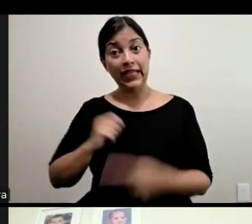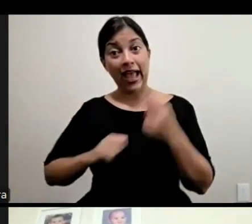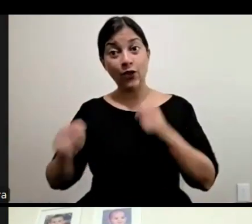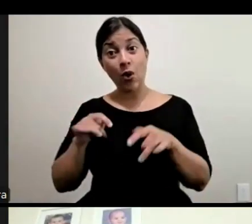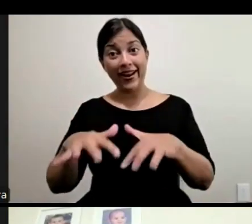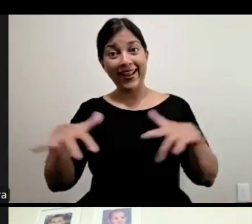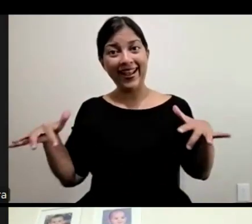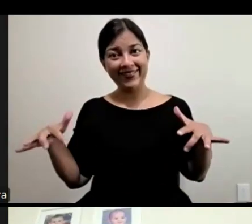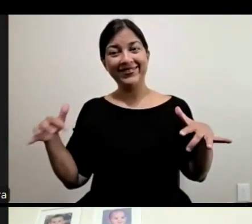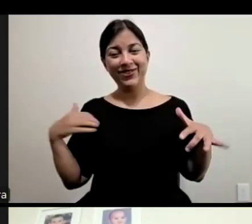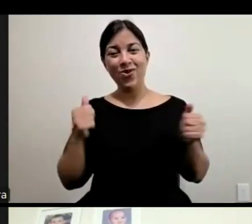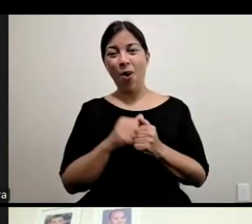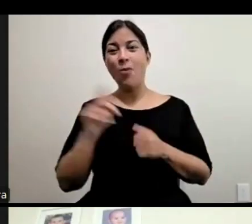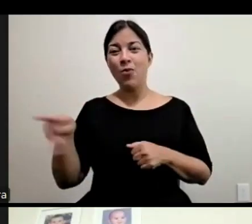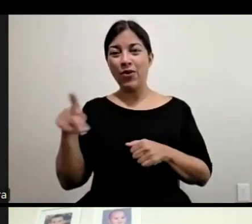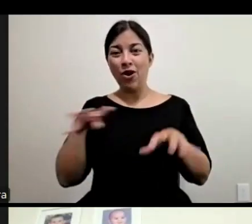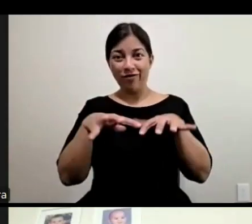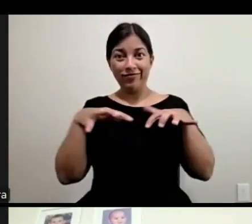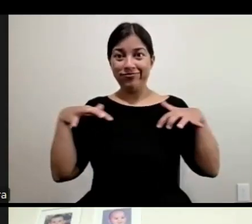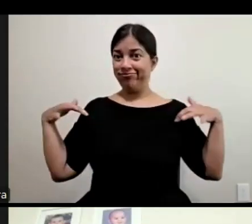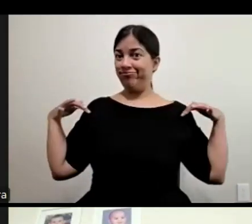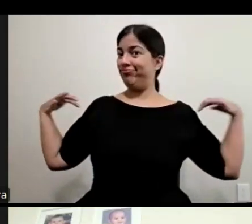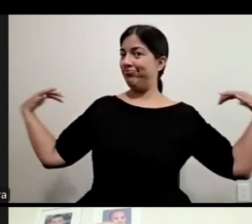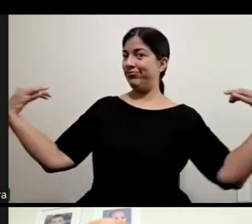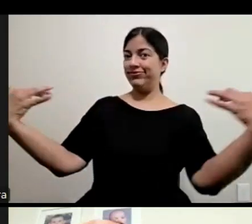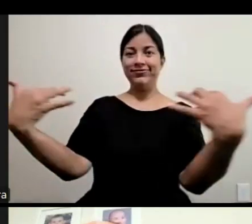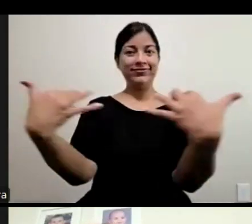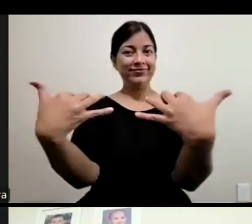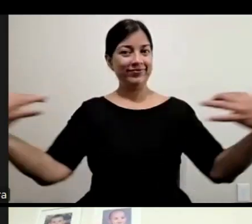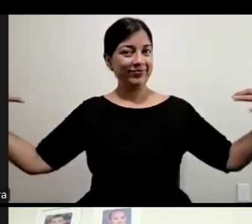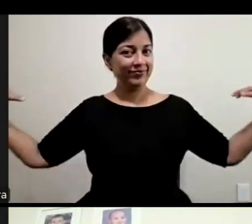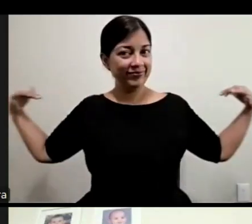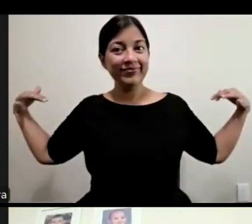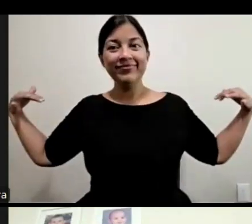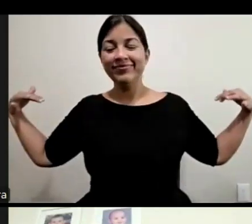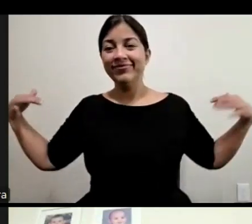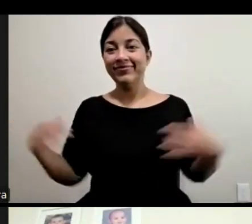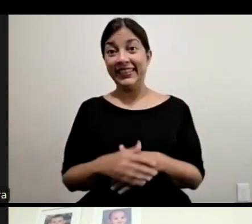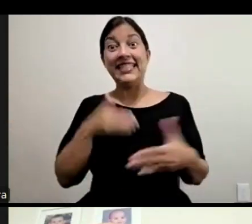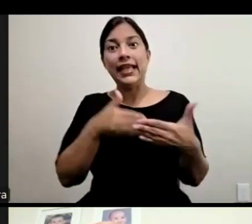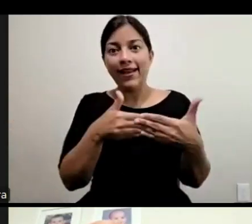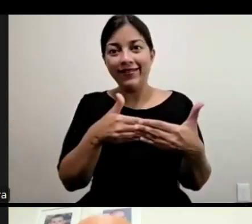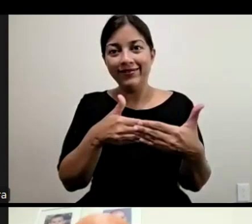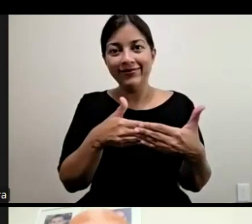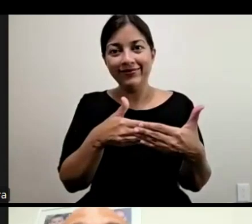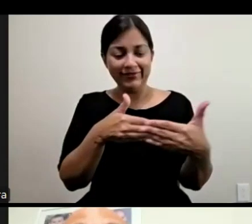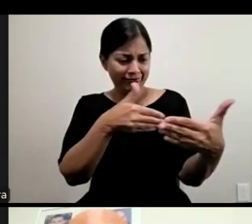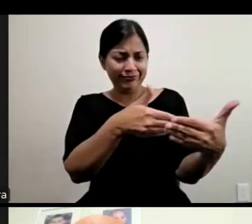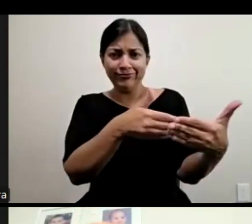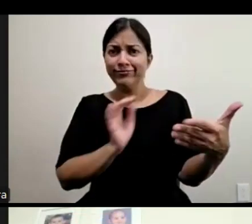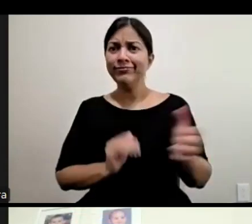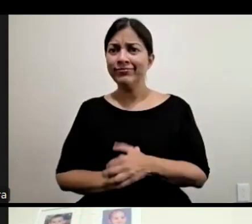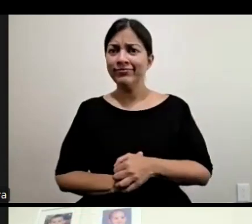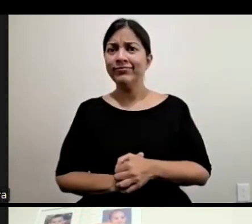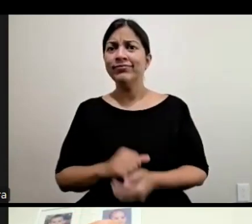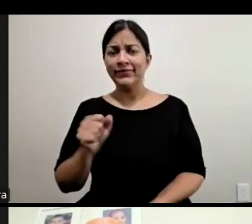público alrededor a 4 lados, y muy de cerca. Hecho, y muy cerca. Bien cerquita, bien